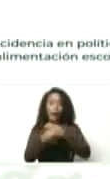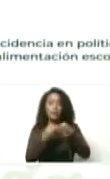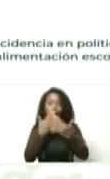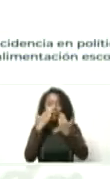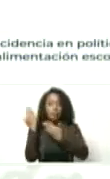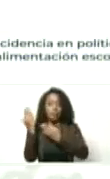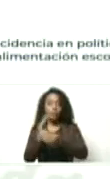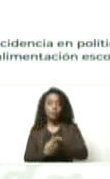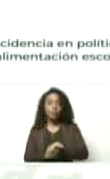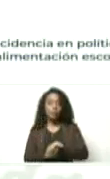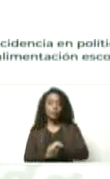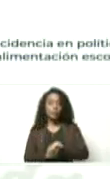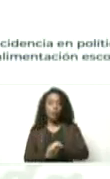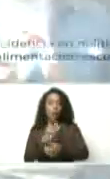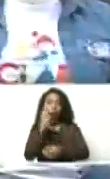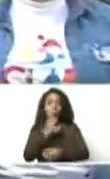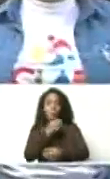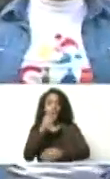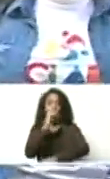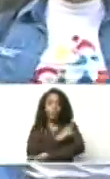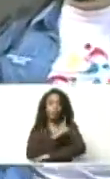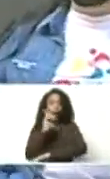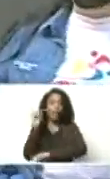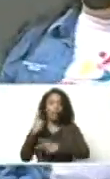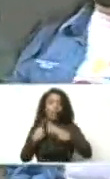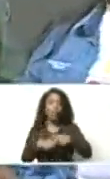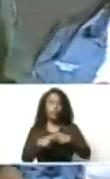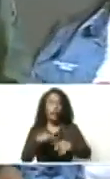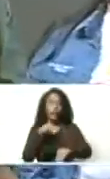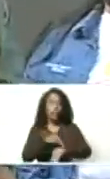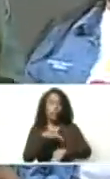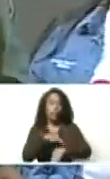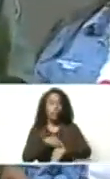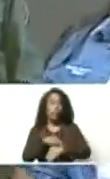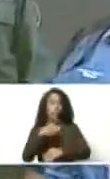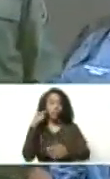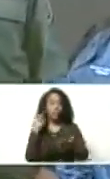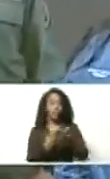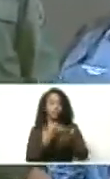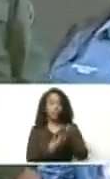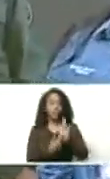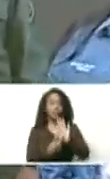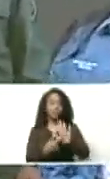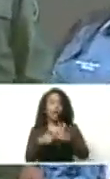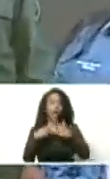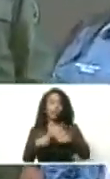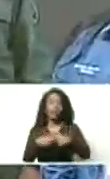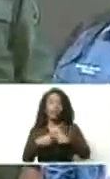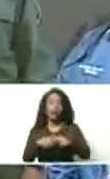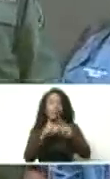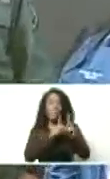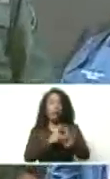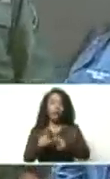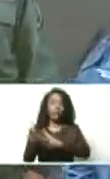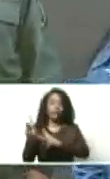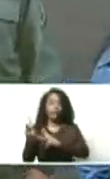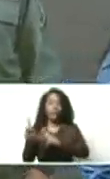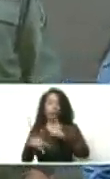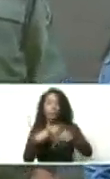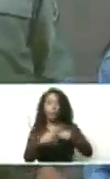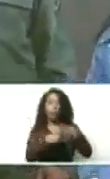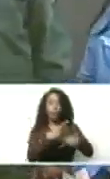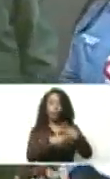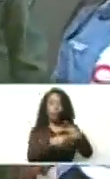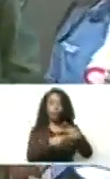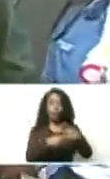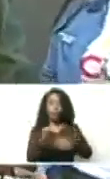Eso es así. Compromiso, bueno, disciplina. Esto es un taller en tiempo real. El taller de la planificación de la producción y